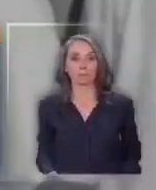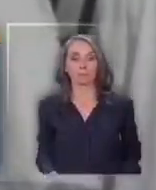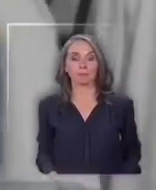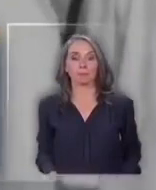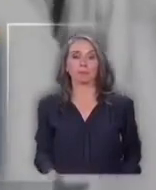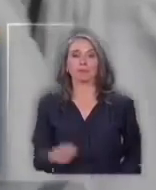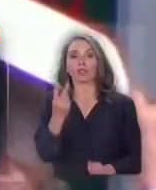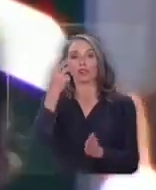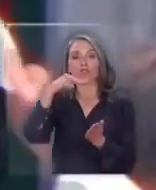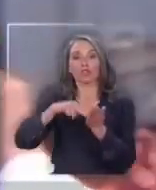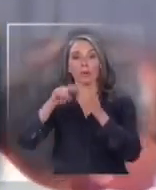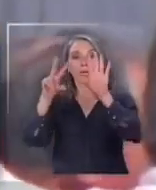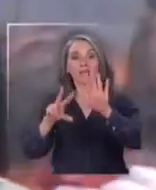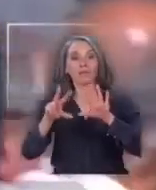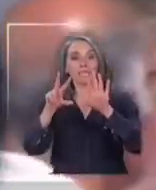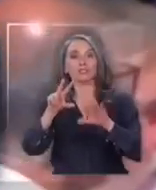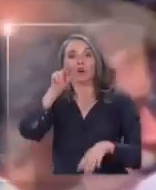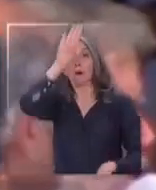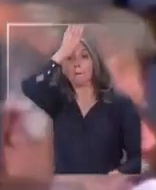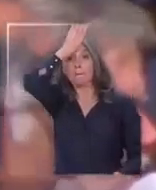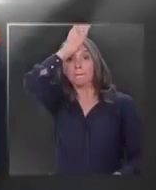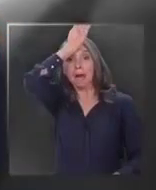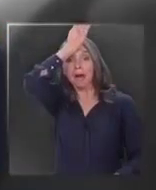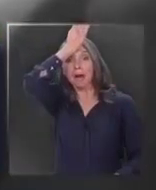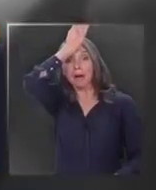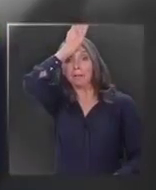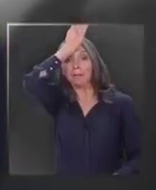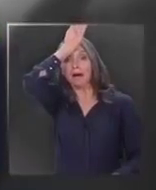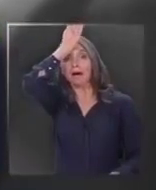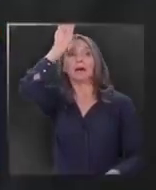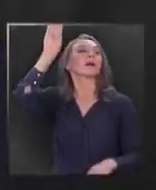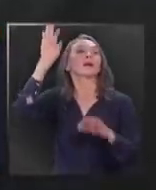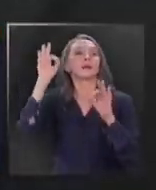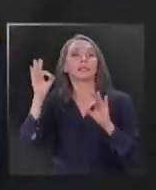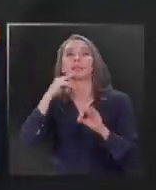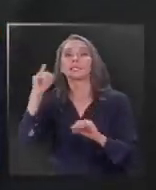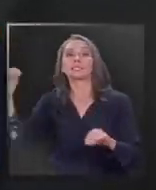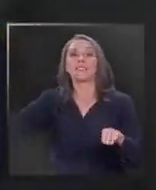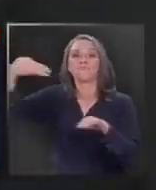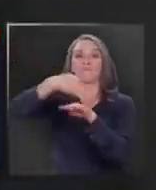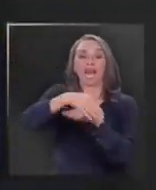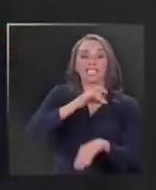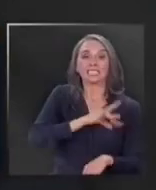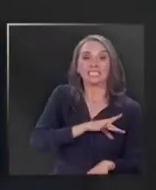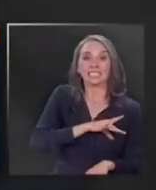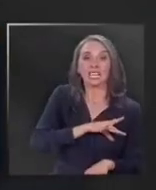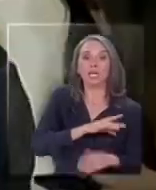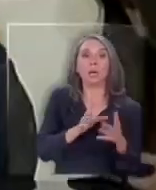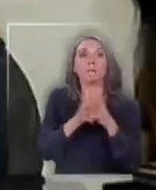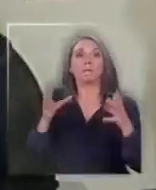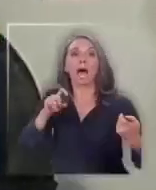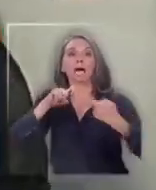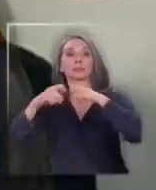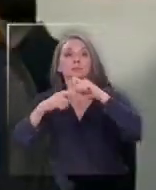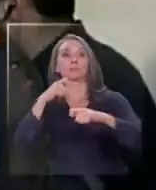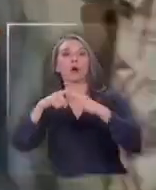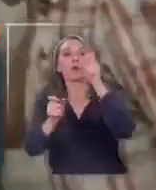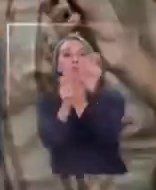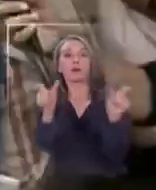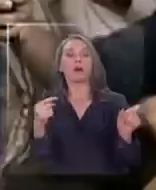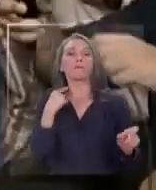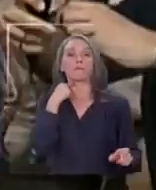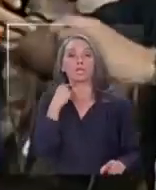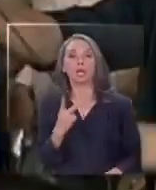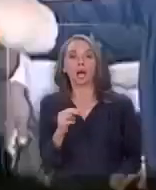Y es el 2018 cuando el Papa Francisco cierra su viaje a Chile, alimentando aún más la polémica con las víctimas de